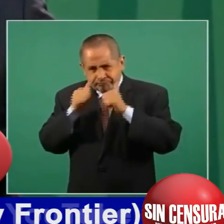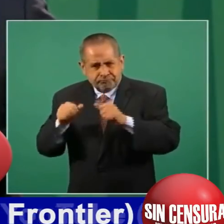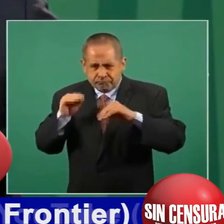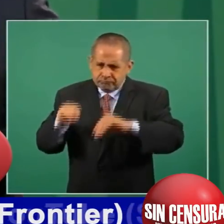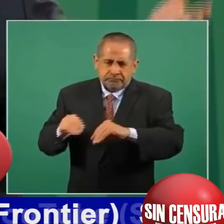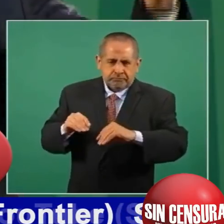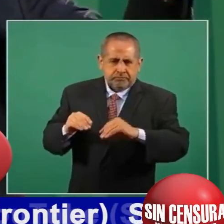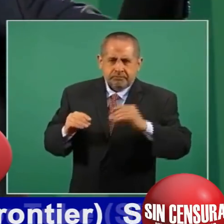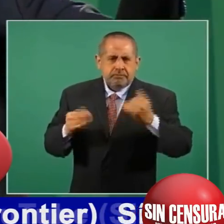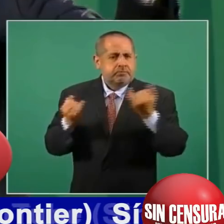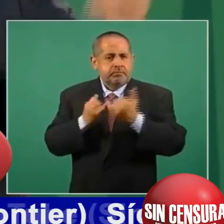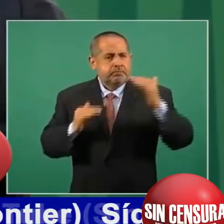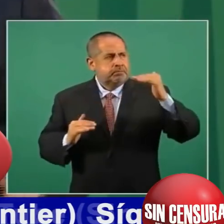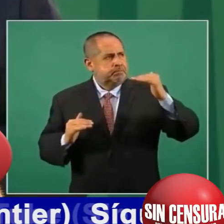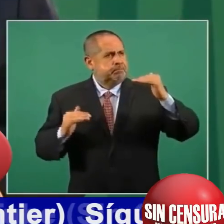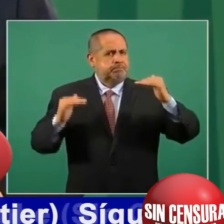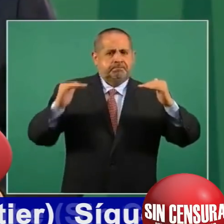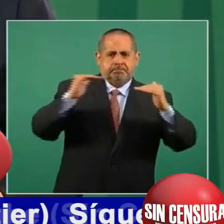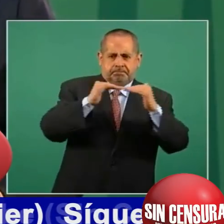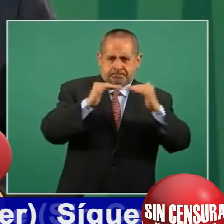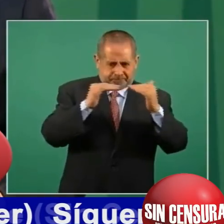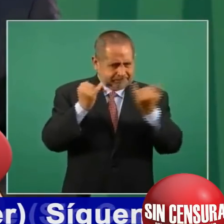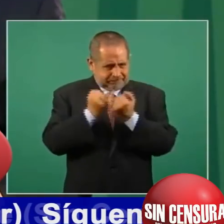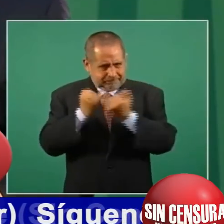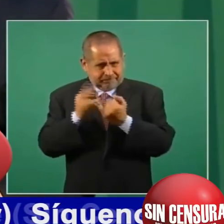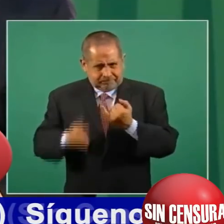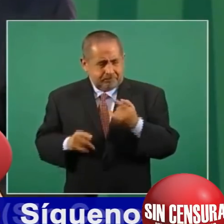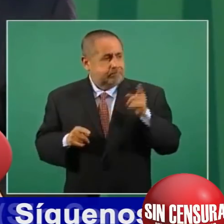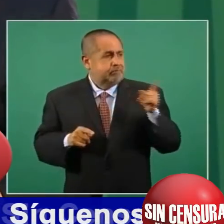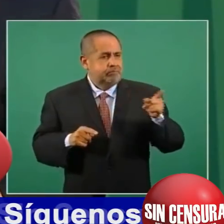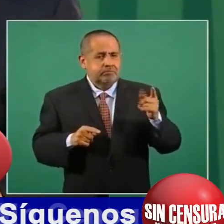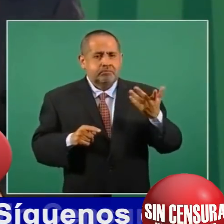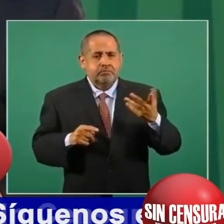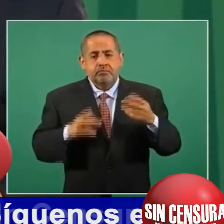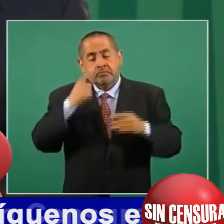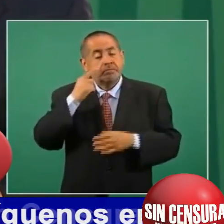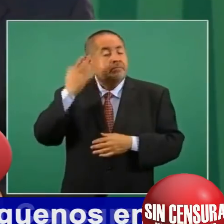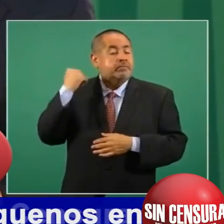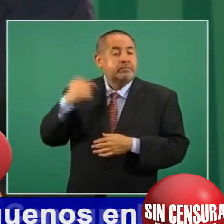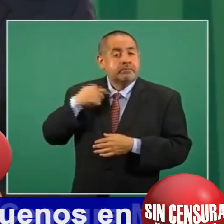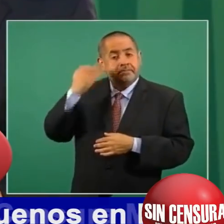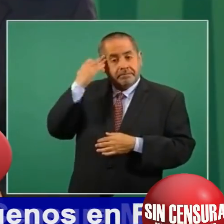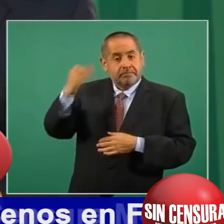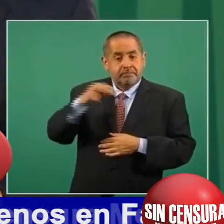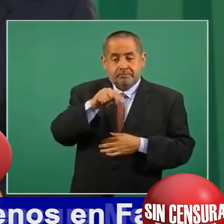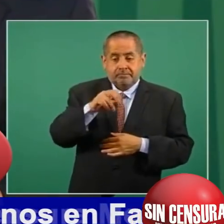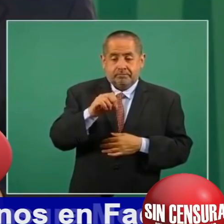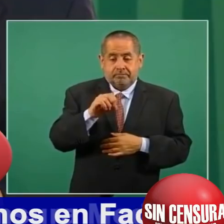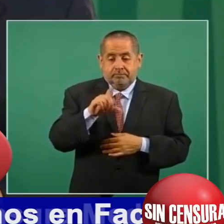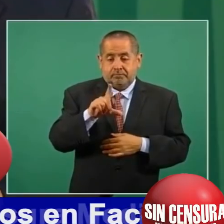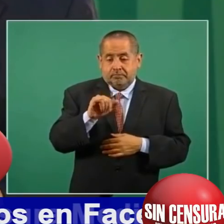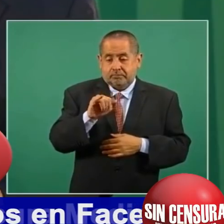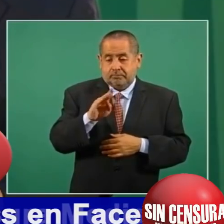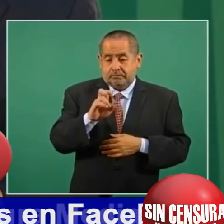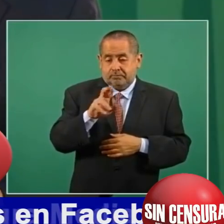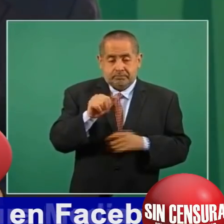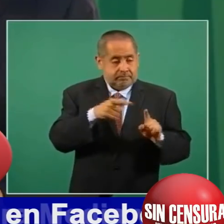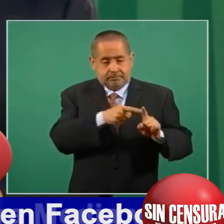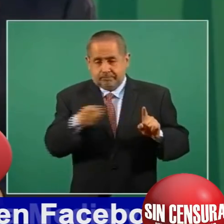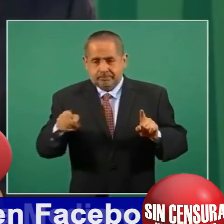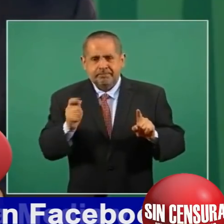ponerlo en igualdad de condiciones, porque durante el periodo neoliberal